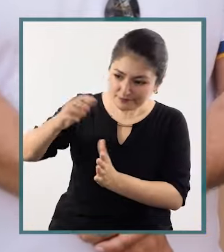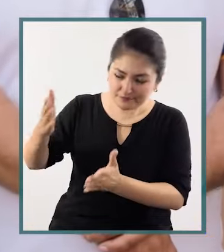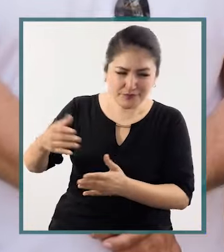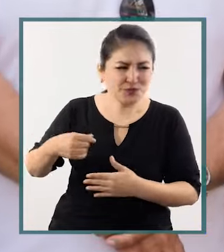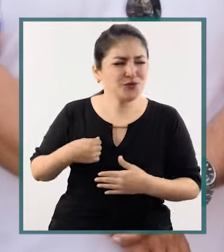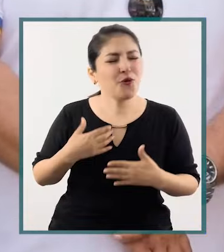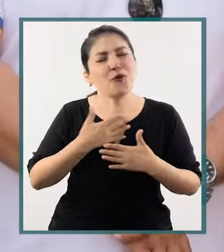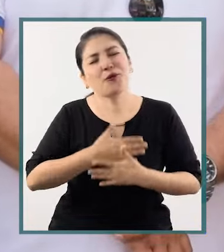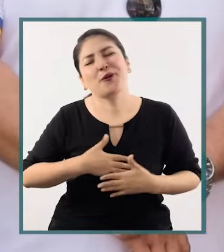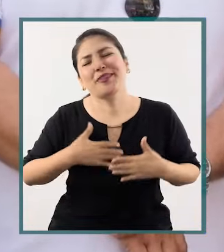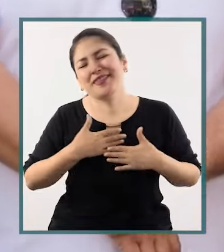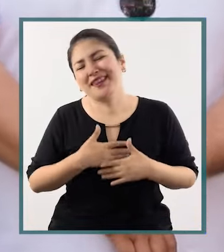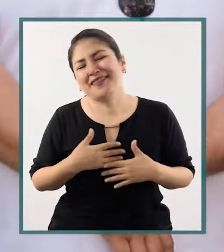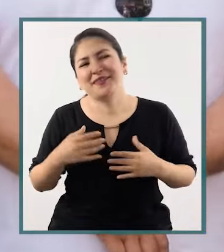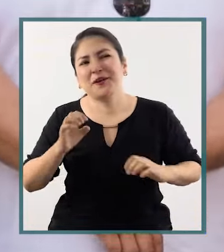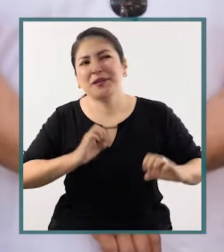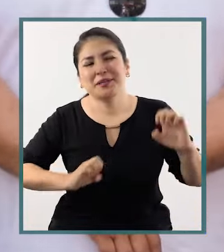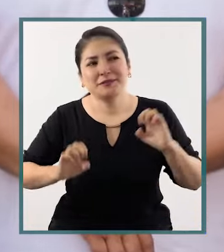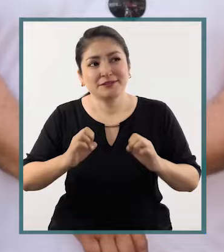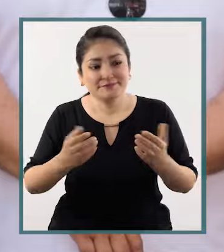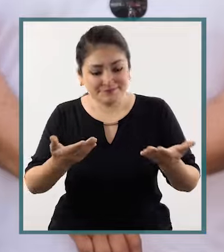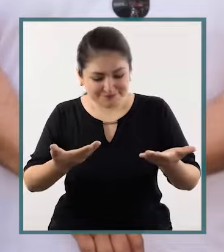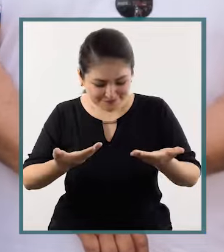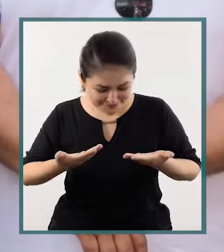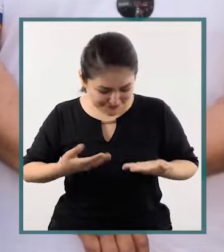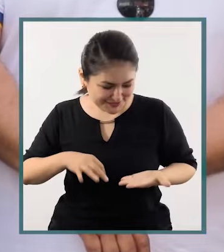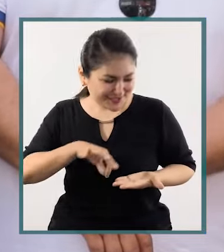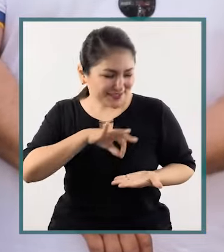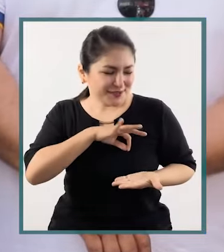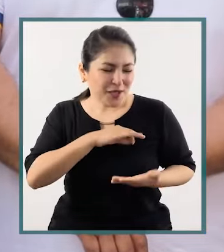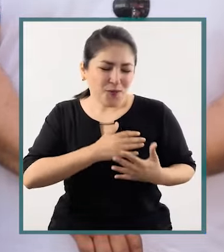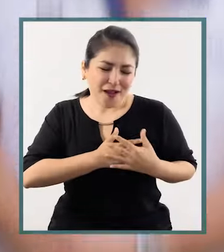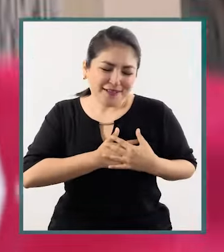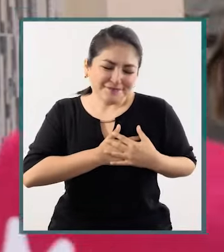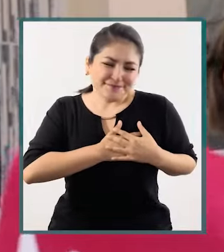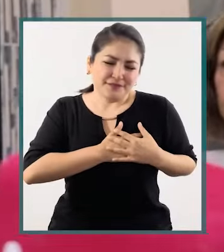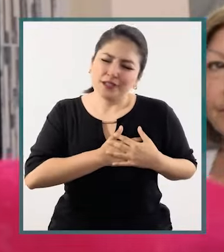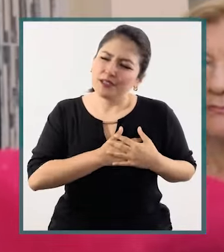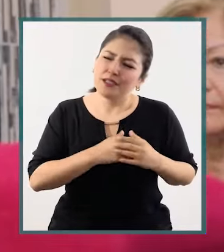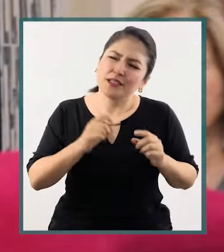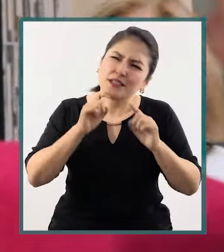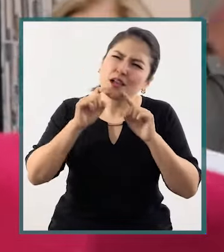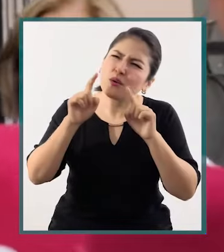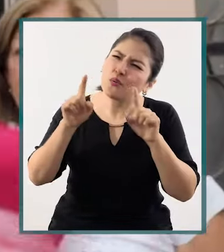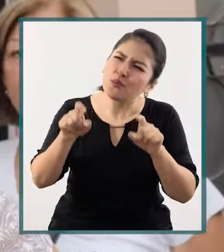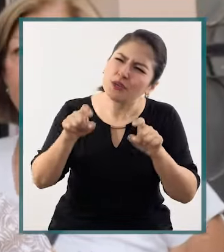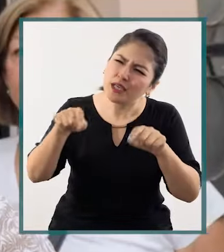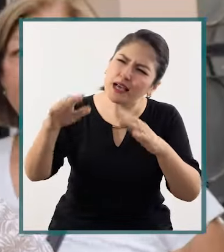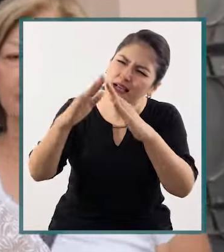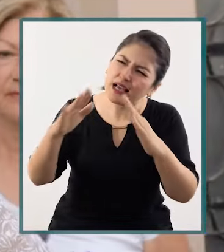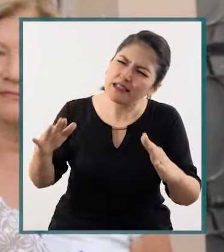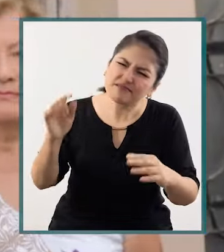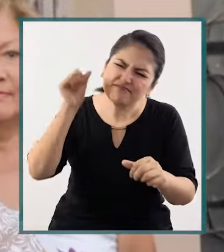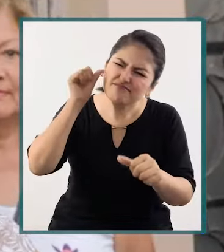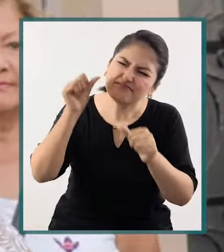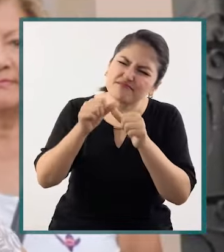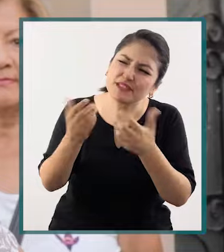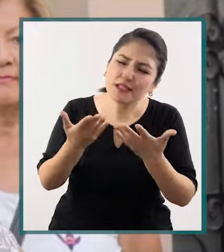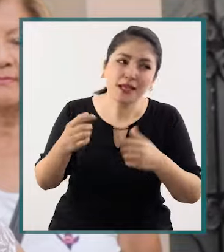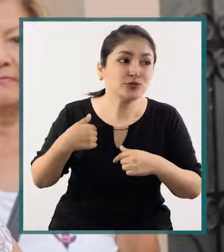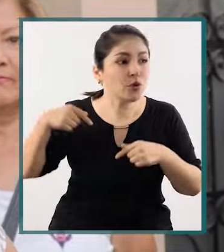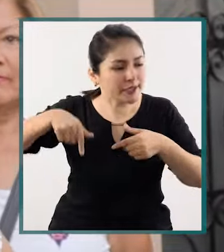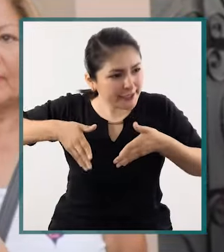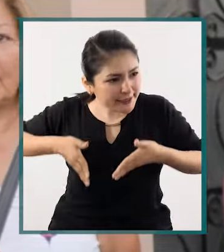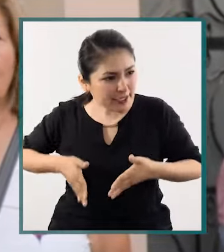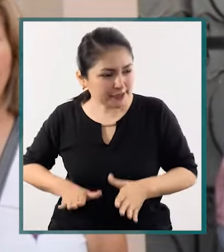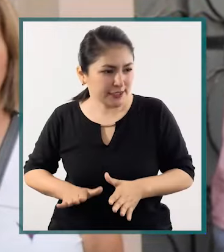Muy contento, muy emocionado de verdad. Este reconocimiento que lo llevo aquí en el corazón. ¿Qué recuerdos de esta casa primeramente? Aquí yo